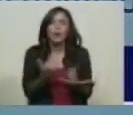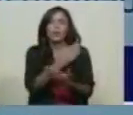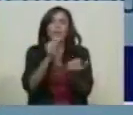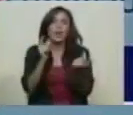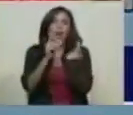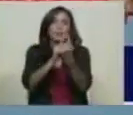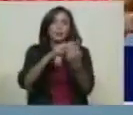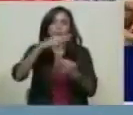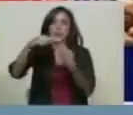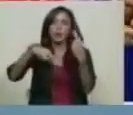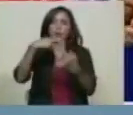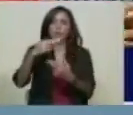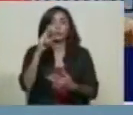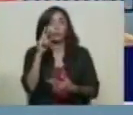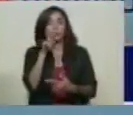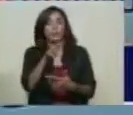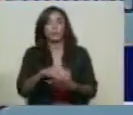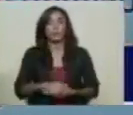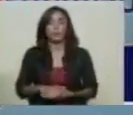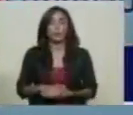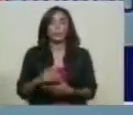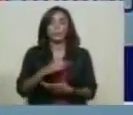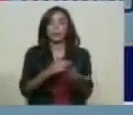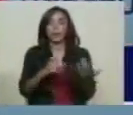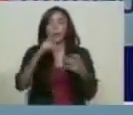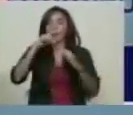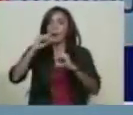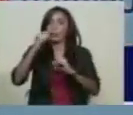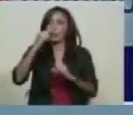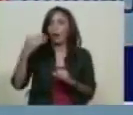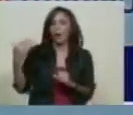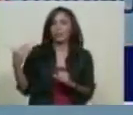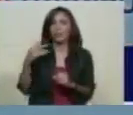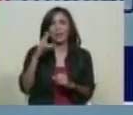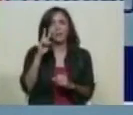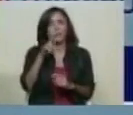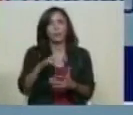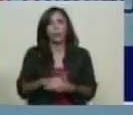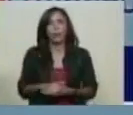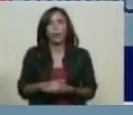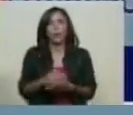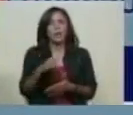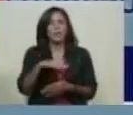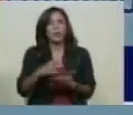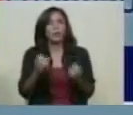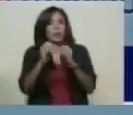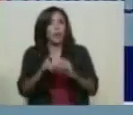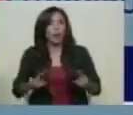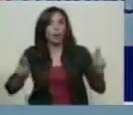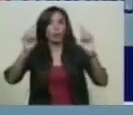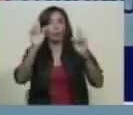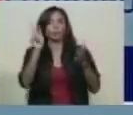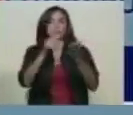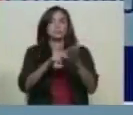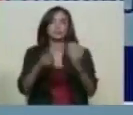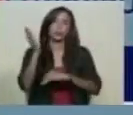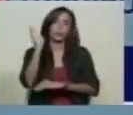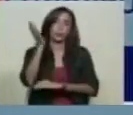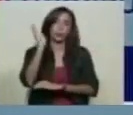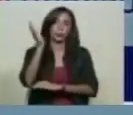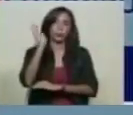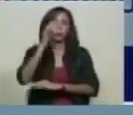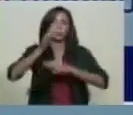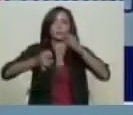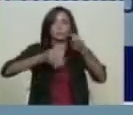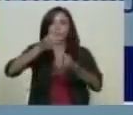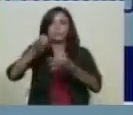Lo prefirió. Vimos a nuestro presidente Nicolás Maduro hace pocos días allá en la ONU, en las